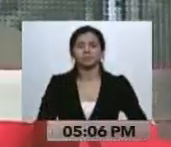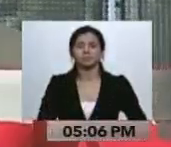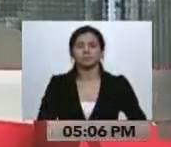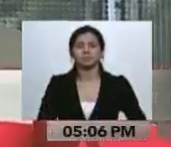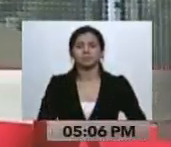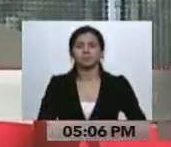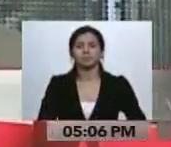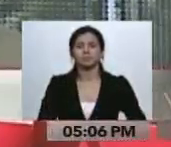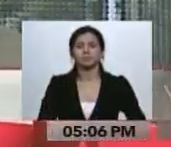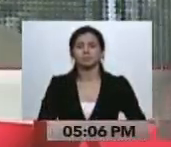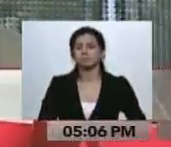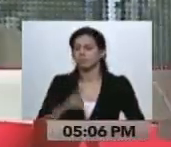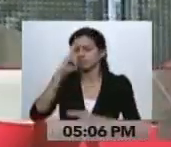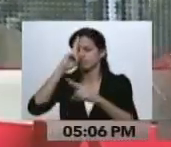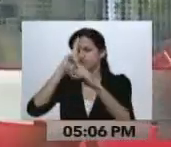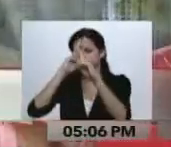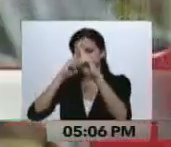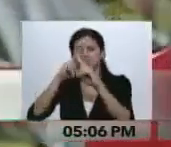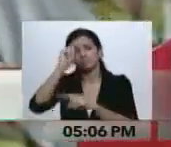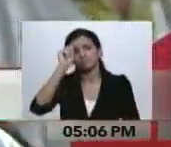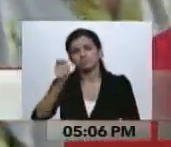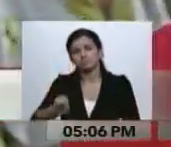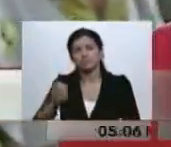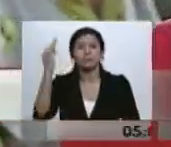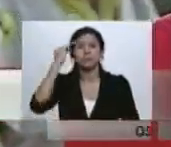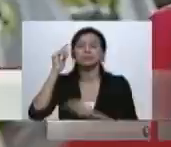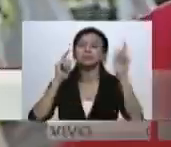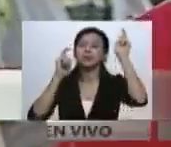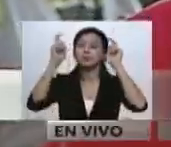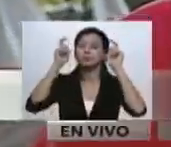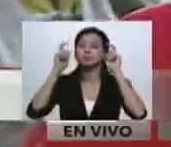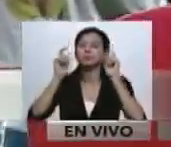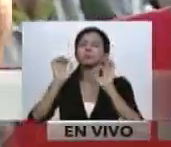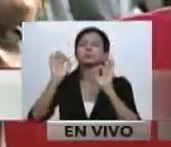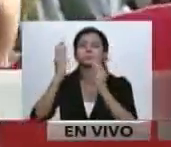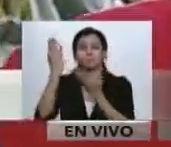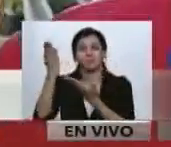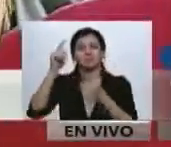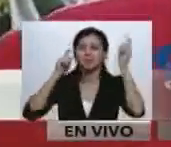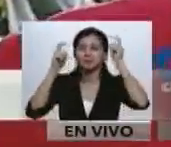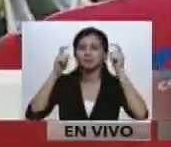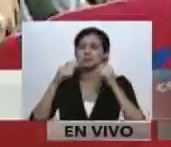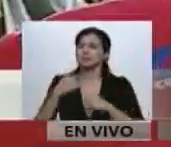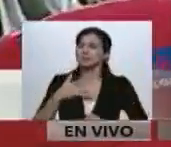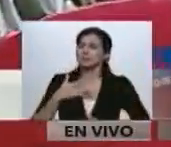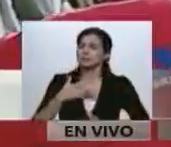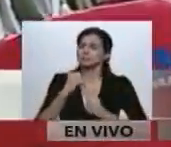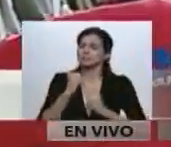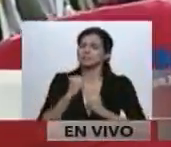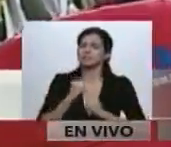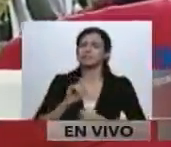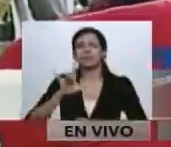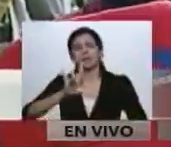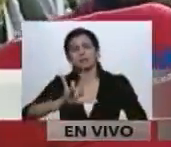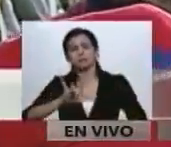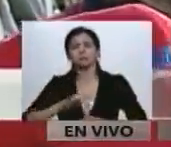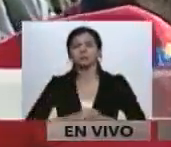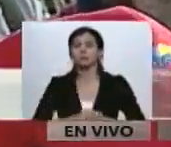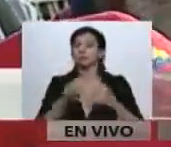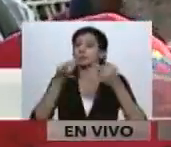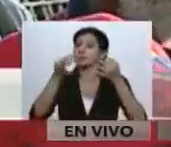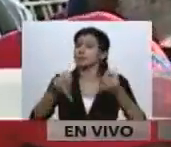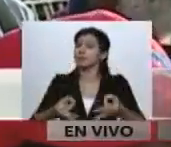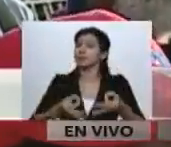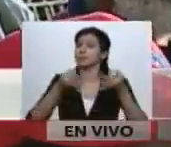A su honorable memoria la dedico con el más profundo de mis afectos. Siempre hay